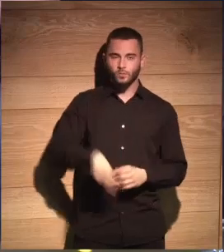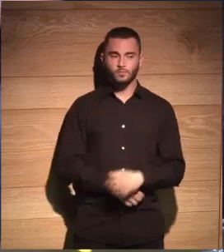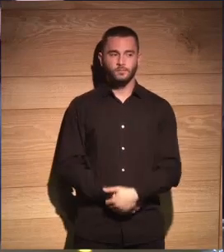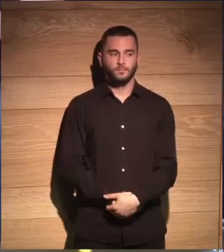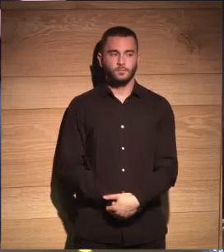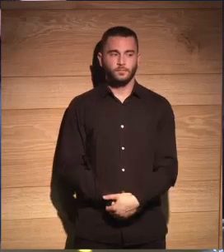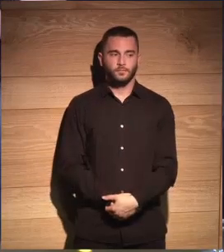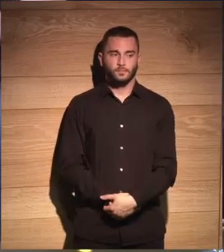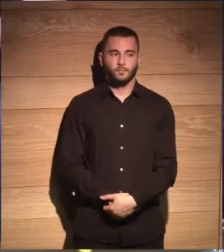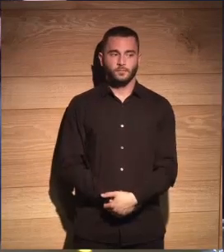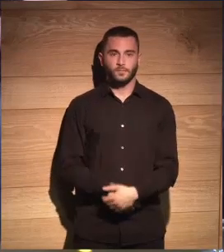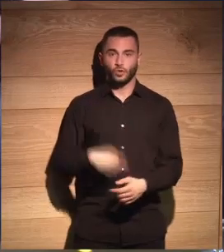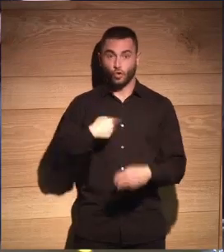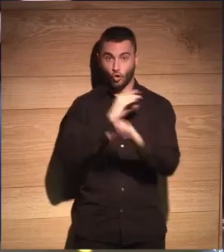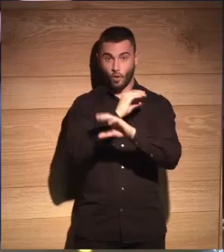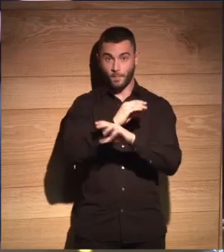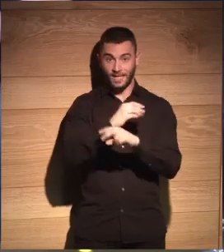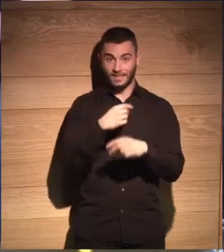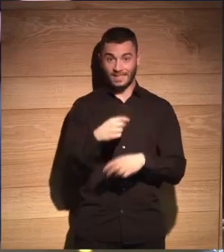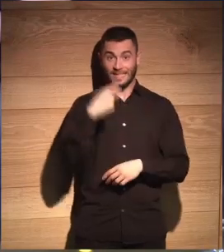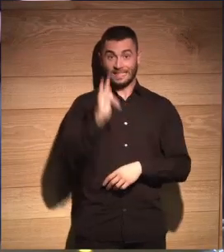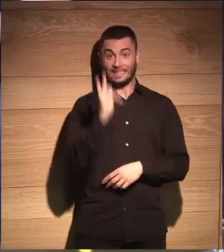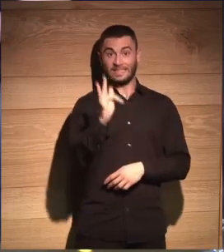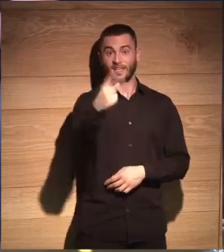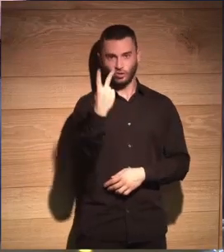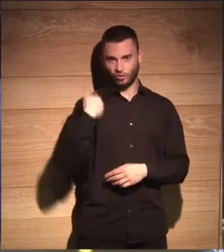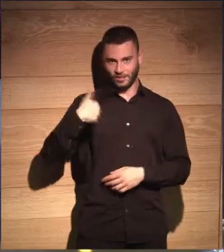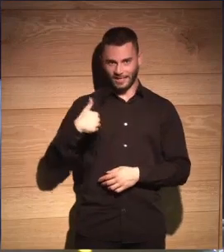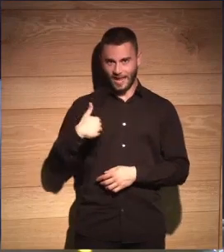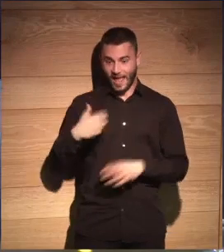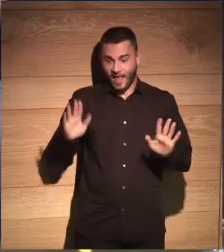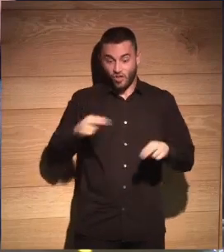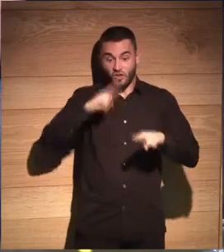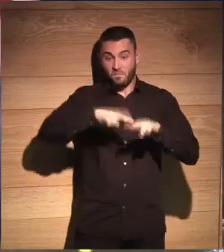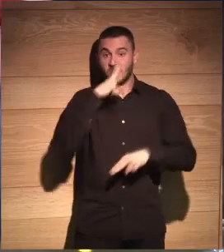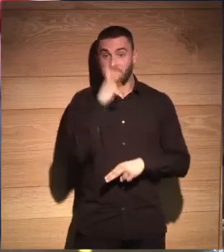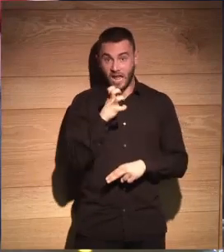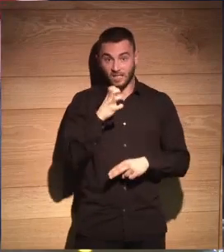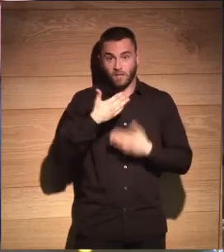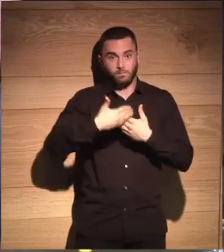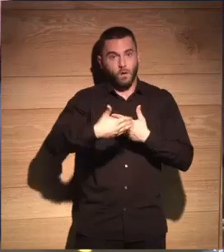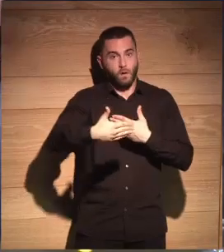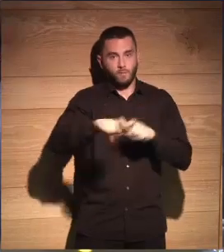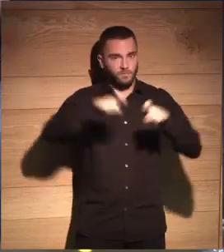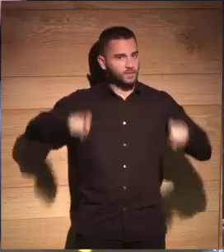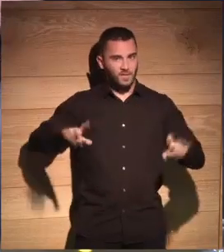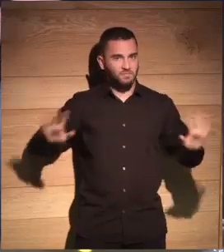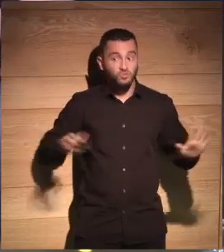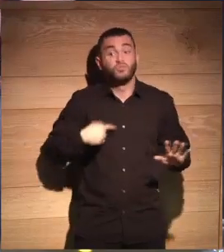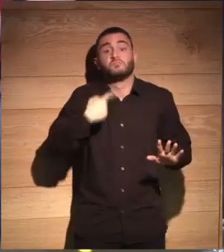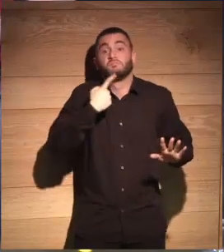Es que ya he escrito los dos siguientes y ya no pienso ponerme a escribir Black Sabbath en un tiempo, ¿eh? Ya te lo diré.